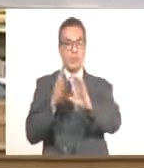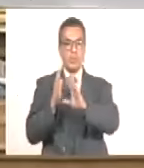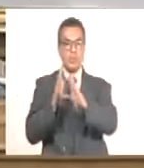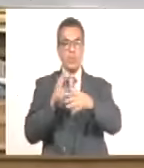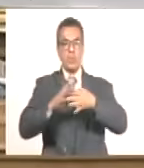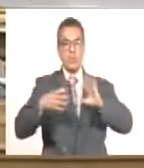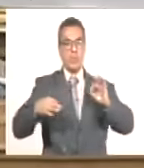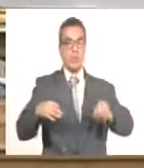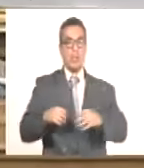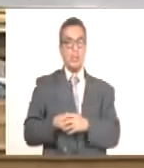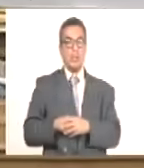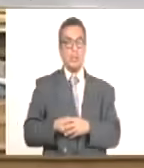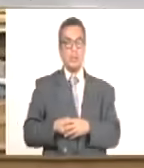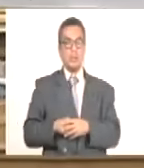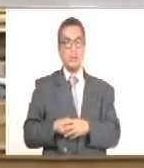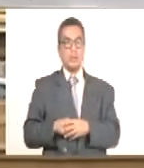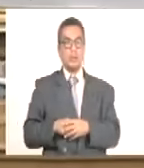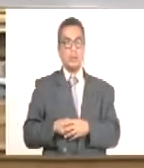red